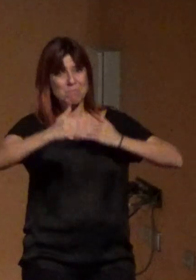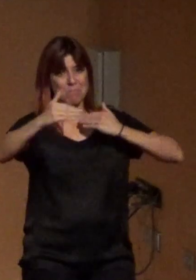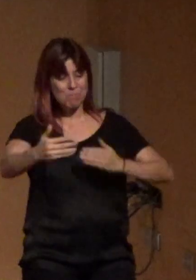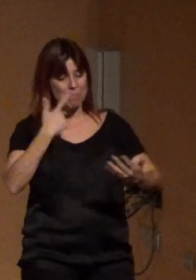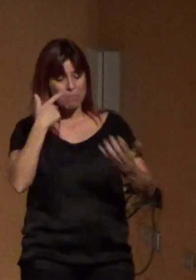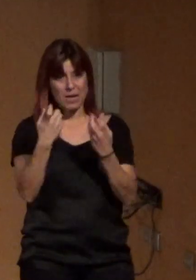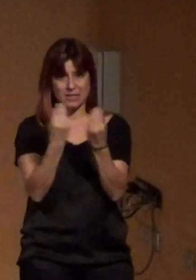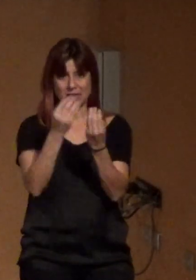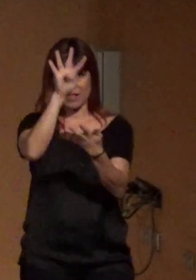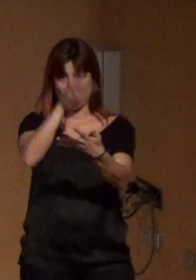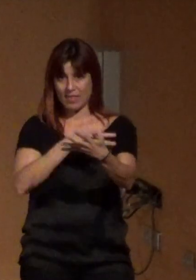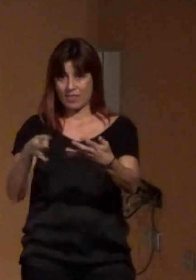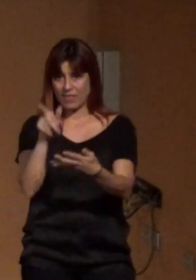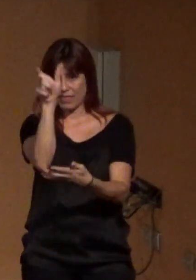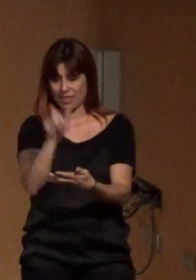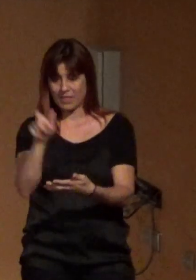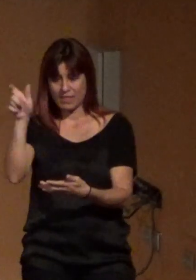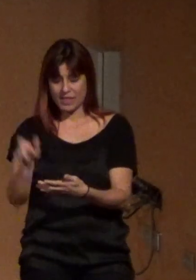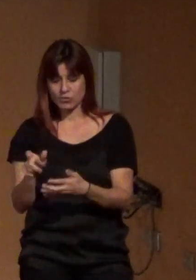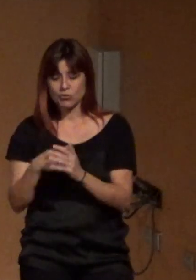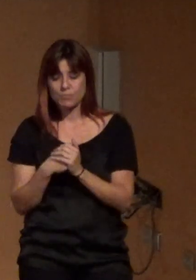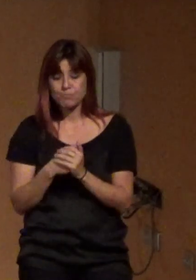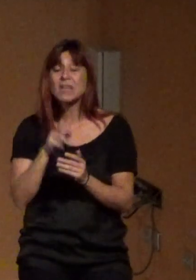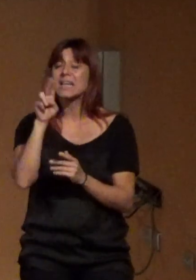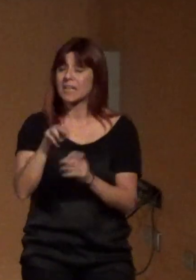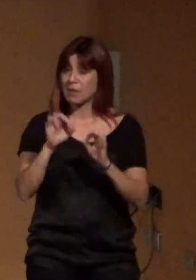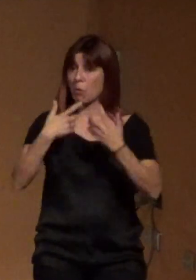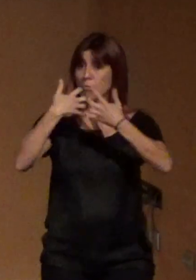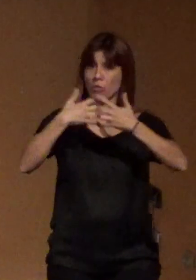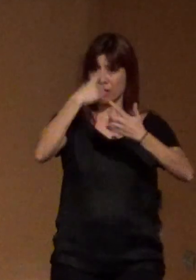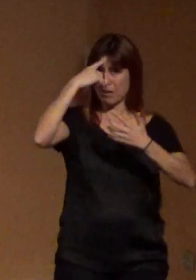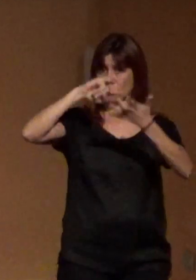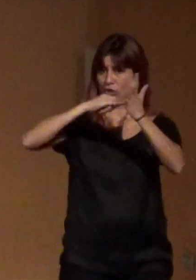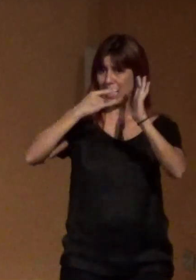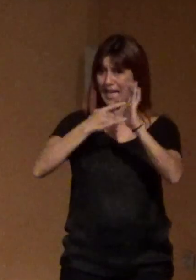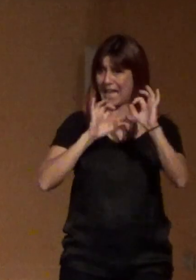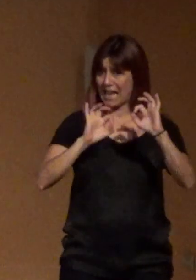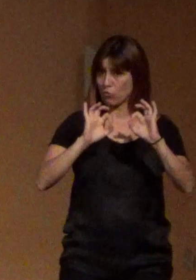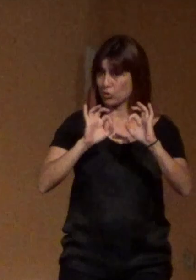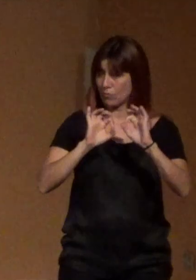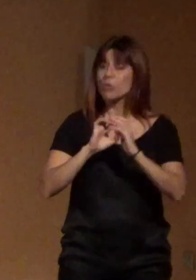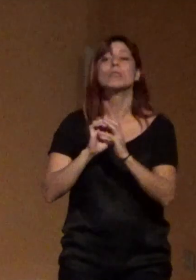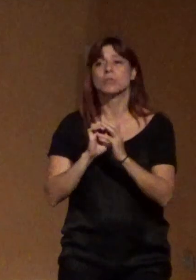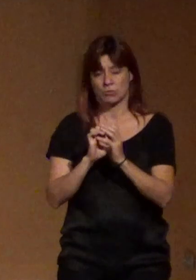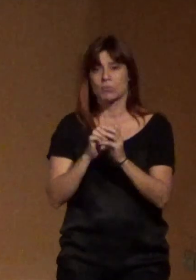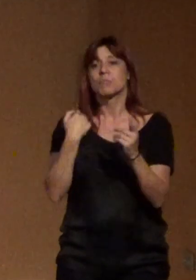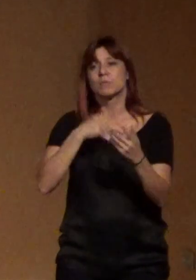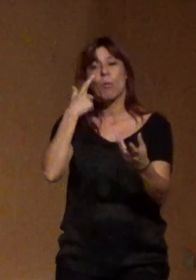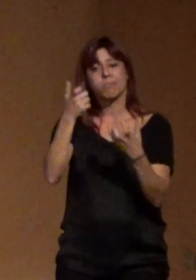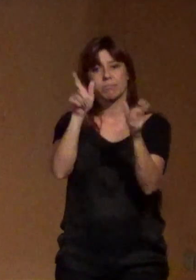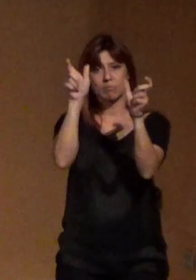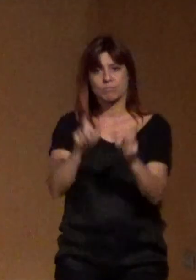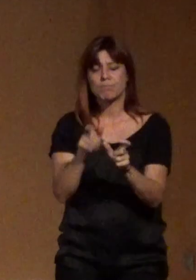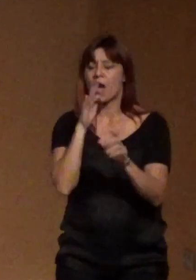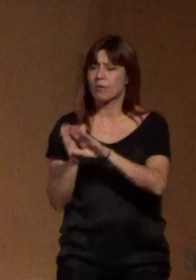había, correlacionando con el procedimiento ejecutivo, había una correlación de la P300 auditiva de forma significativa, ¿no?